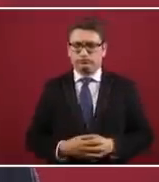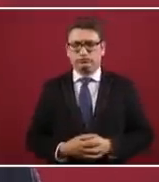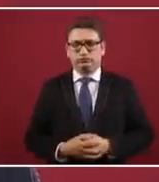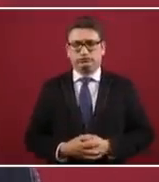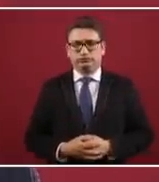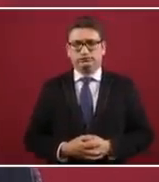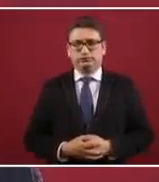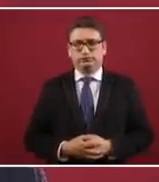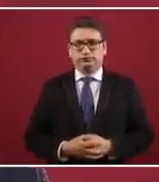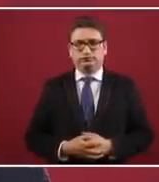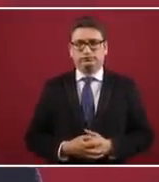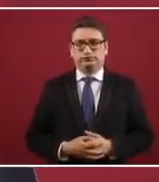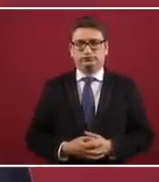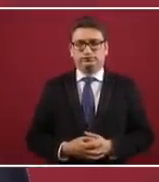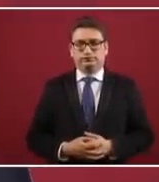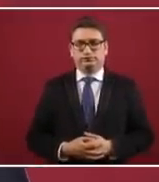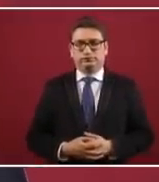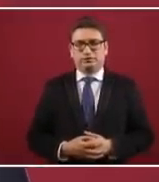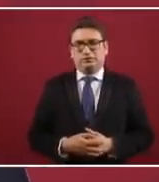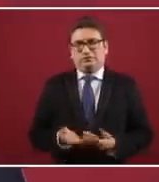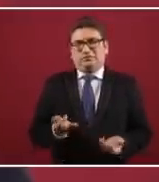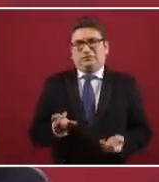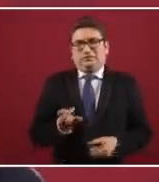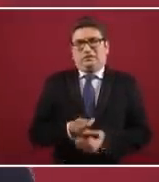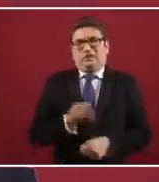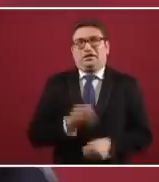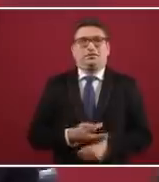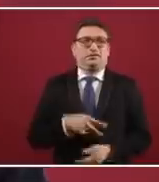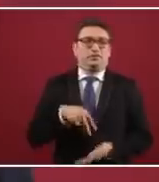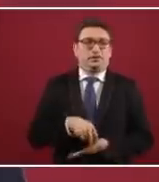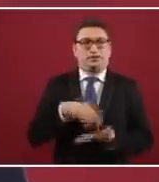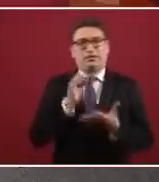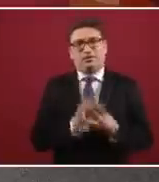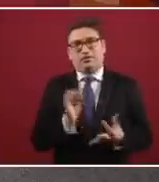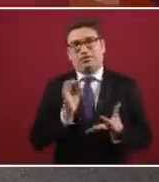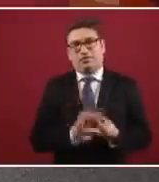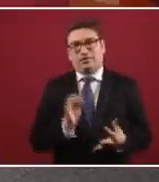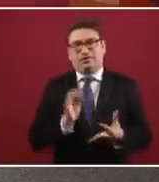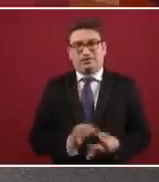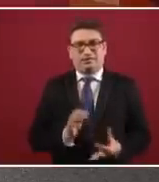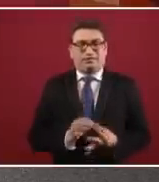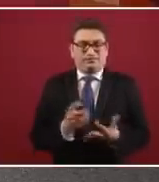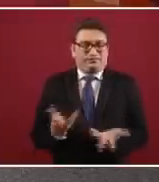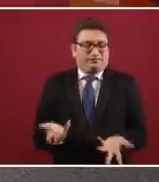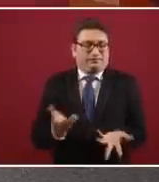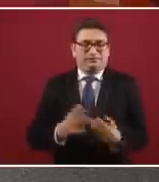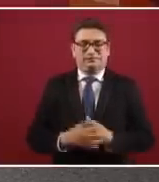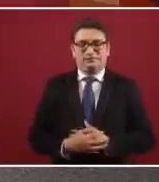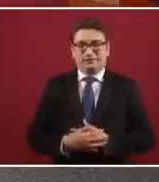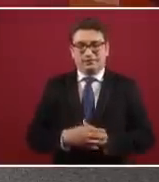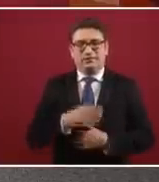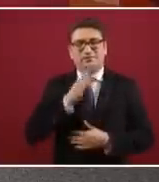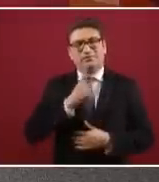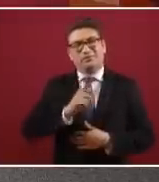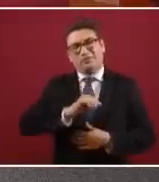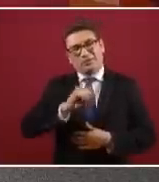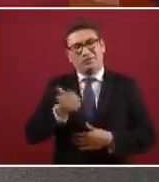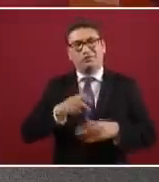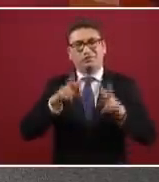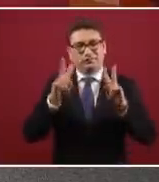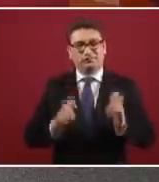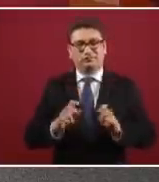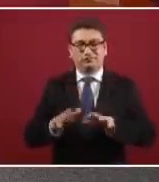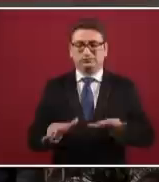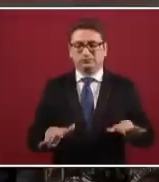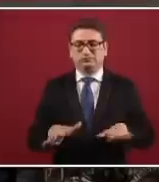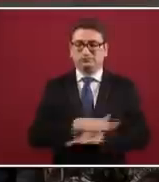Sí, nos tienen hablando de eso, les digo, hoy en la mañana. ¿Qué tiene Vámonos a otro tema. Sobre el